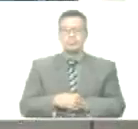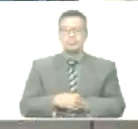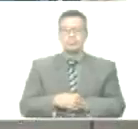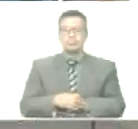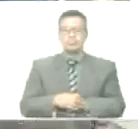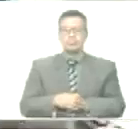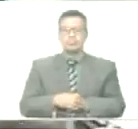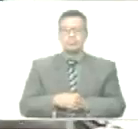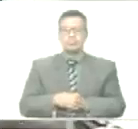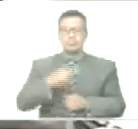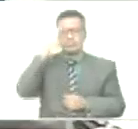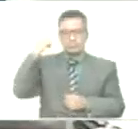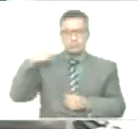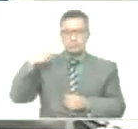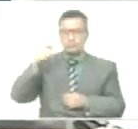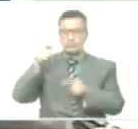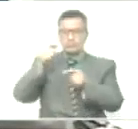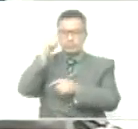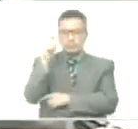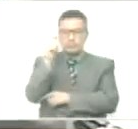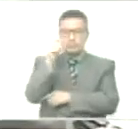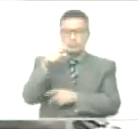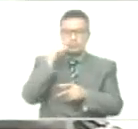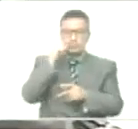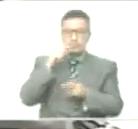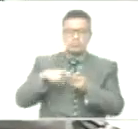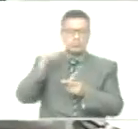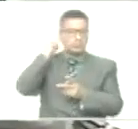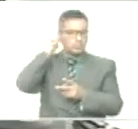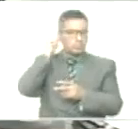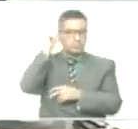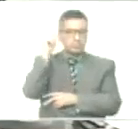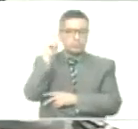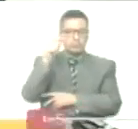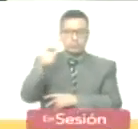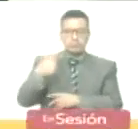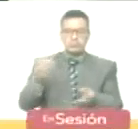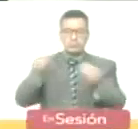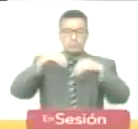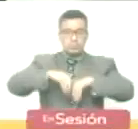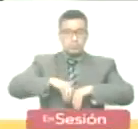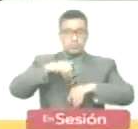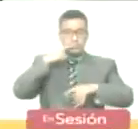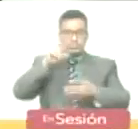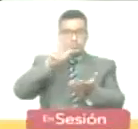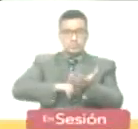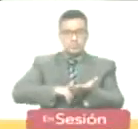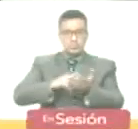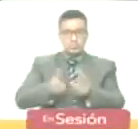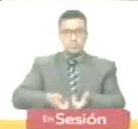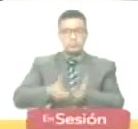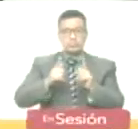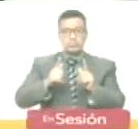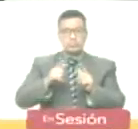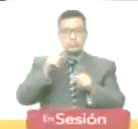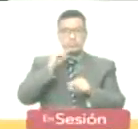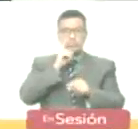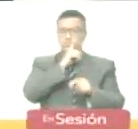Las honorables diputadas y los honorables diputados que estén de acuerdo con aprobar la autorización del nombramiento